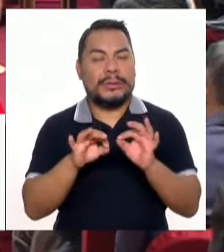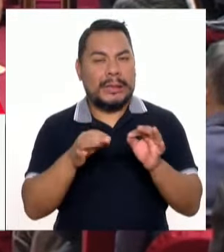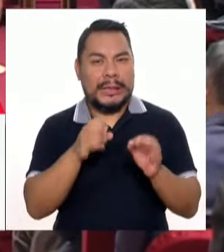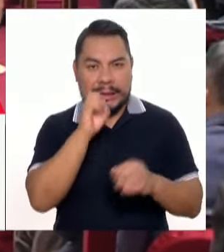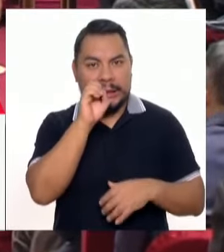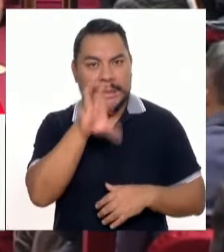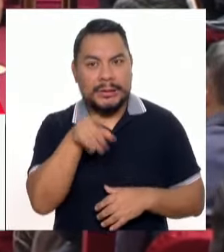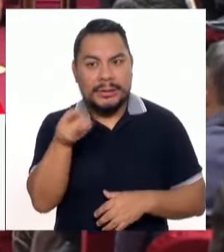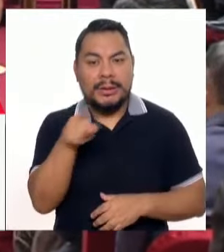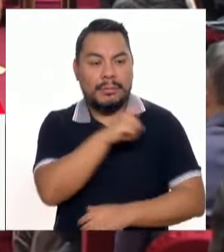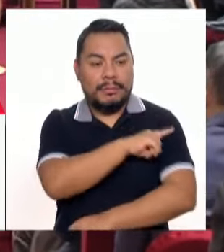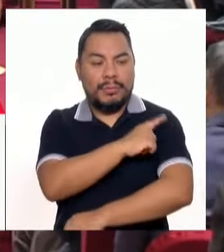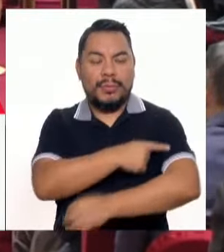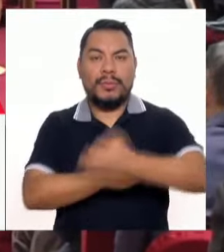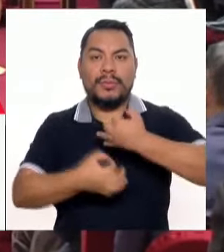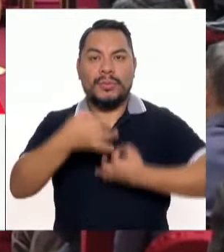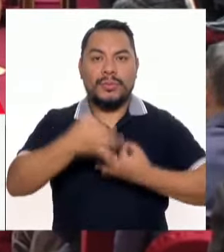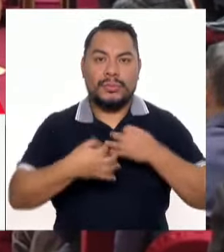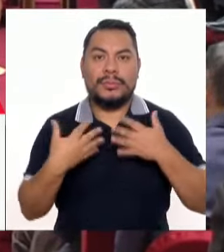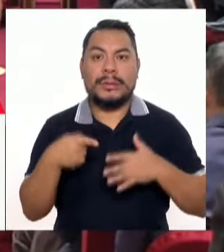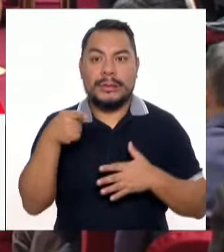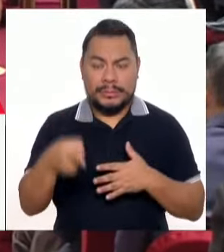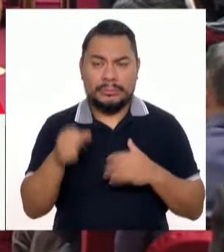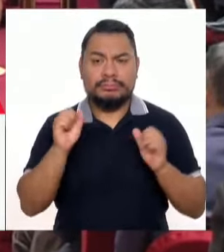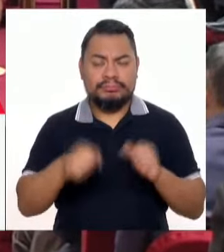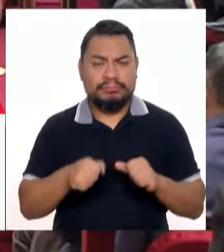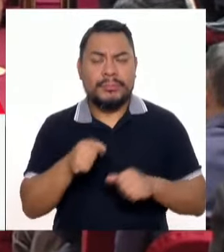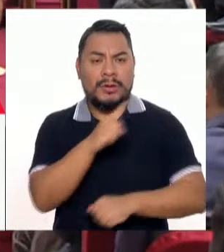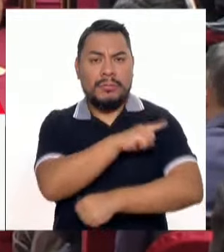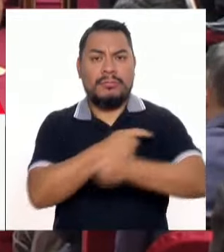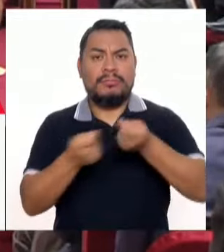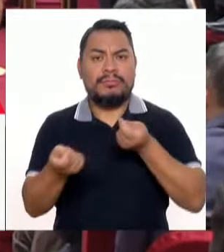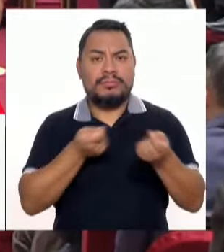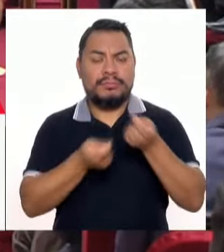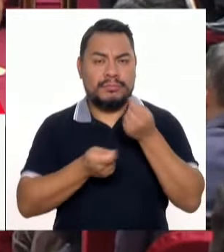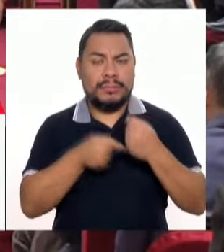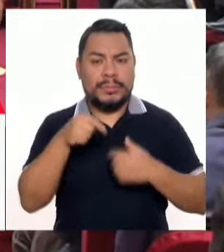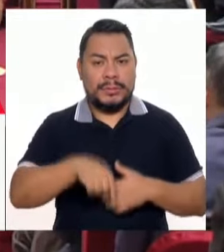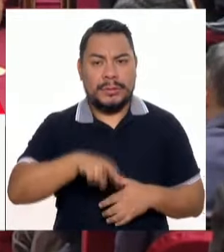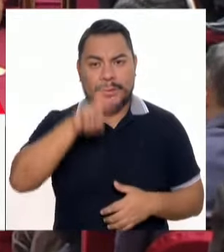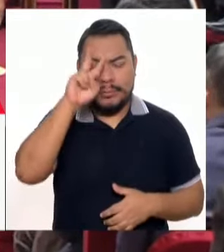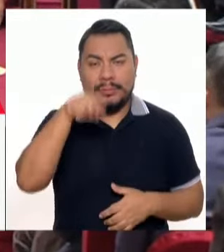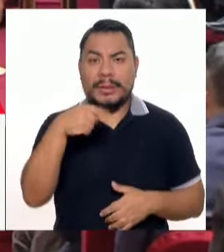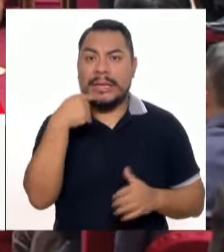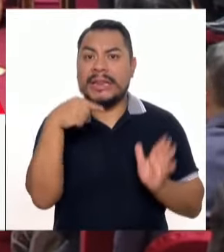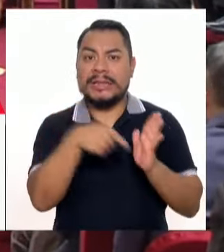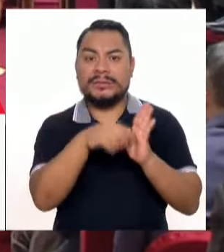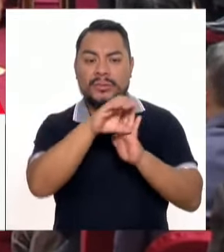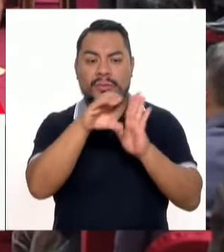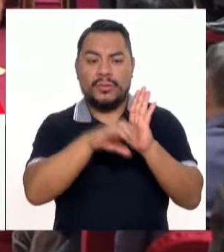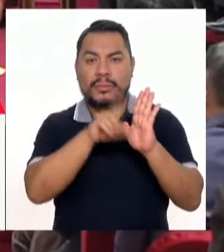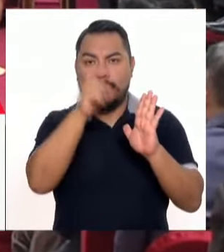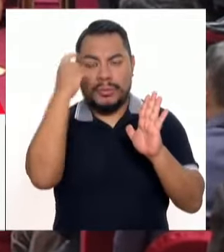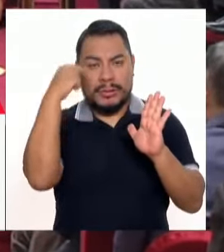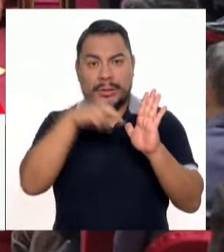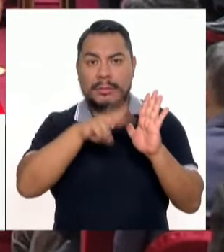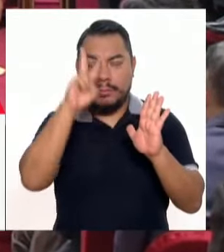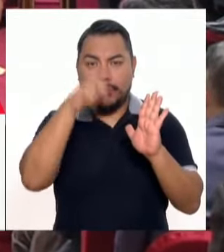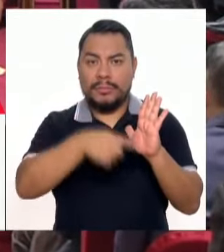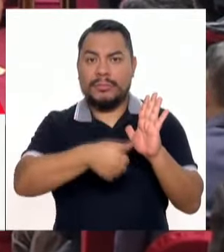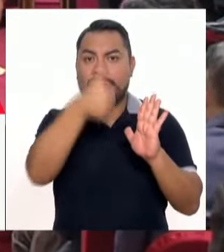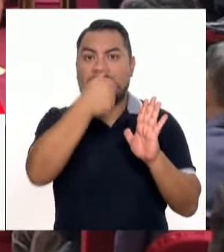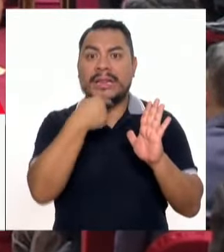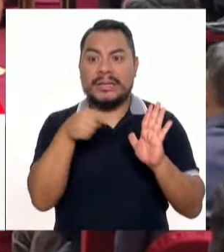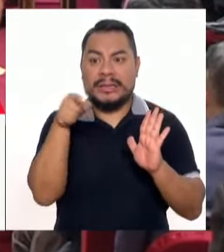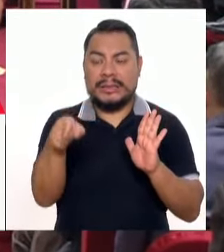el Poder Judicial es el poder del Estado que, de acuerdo a la Constitución Política, es la institución encargada de